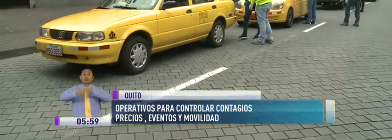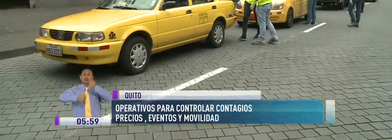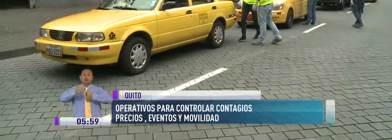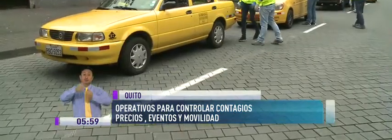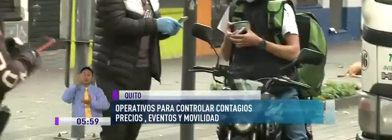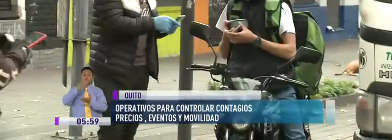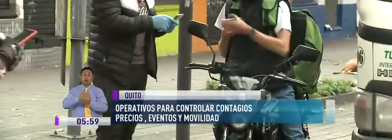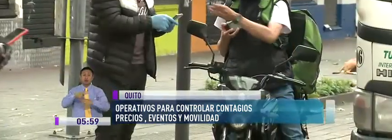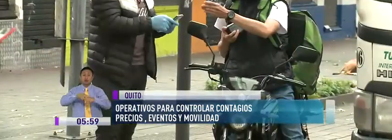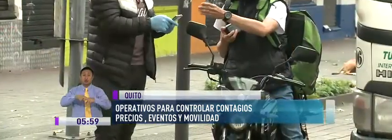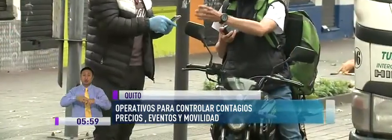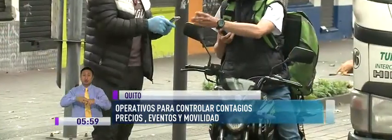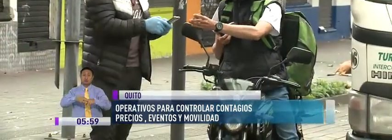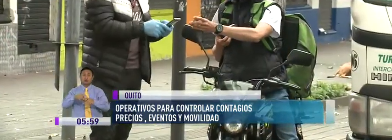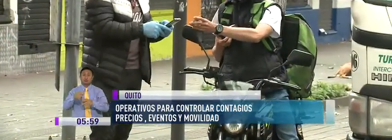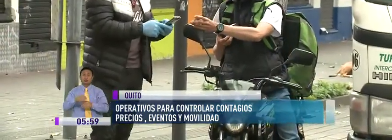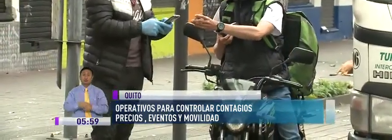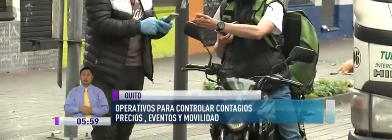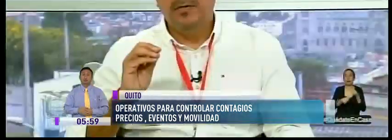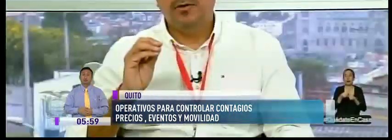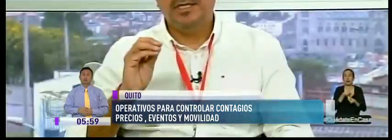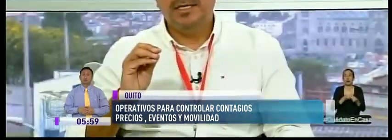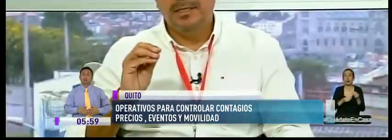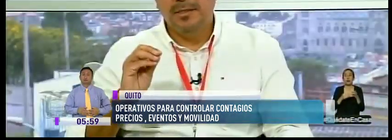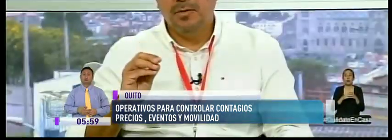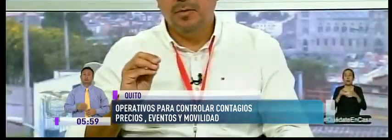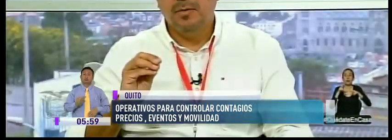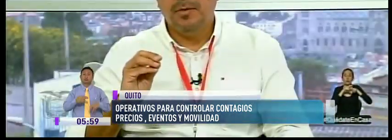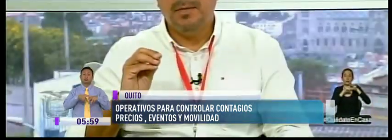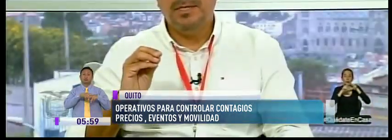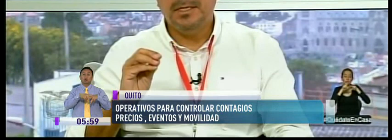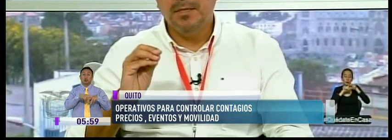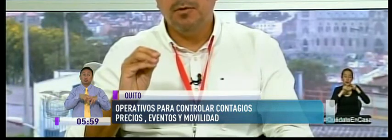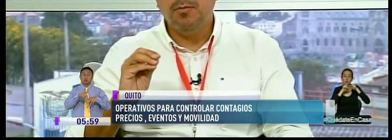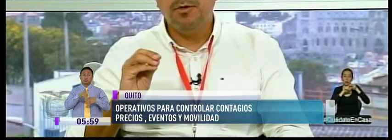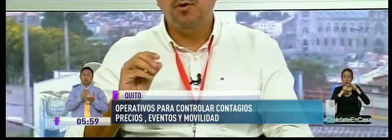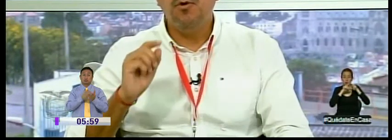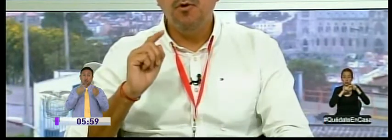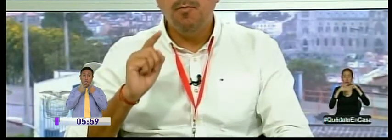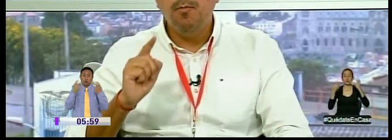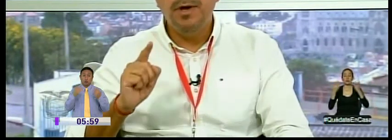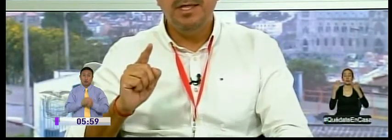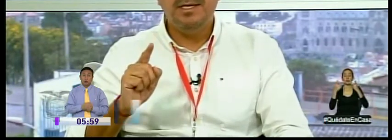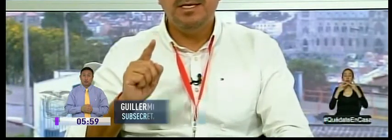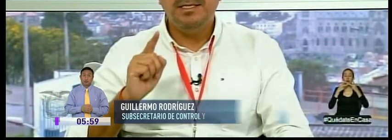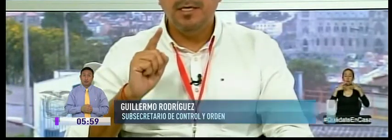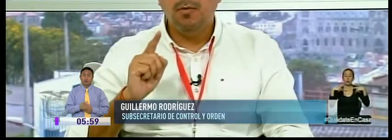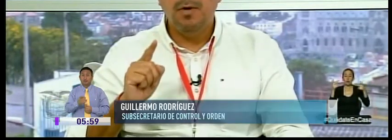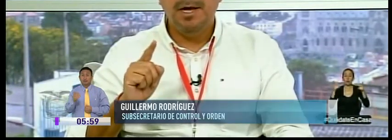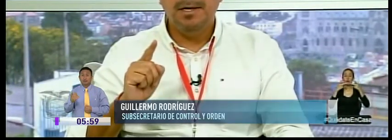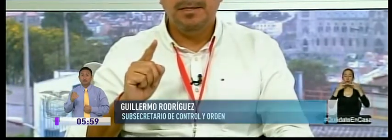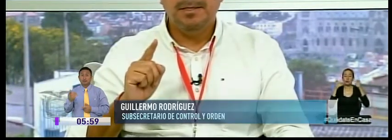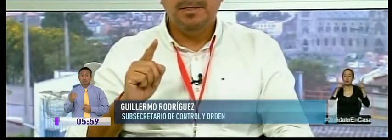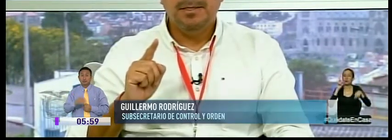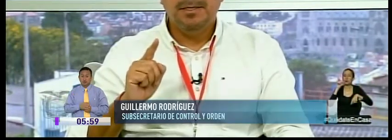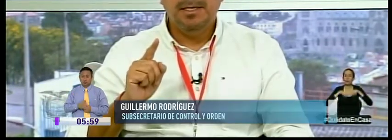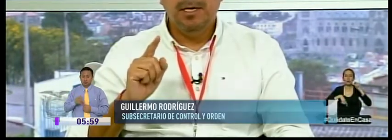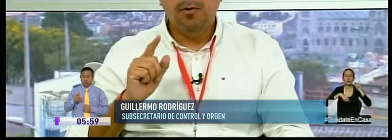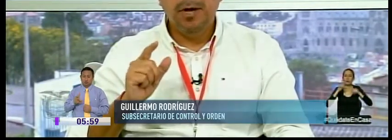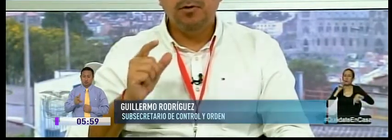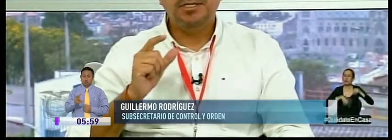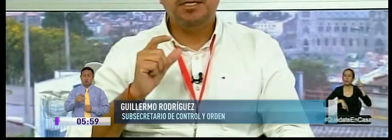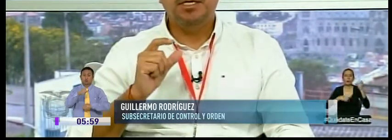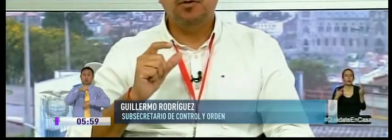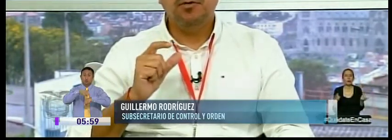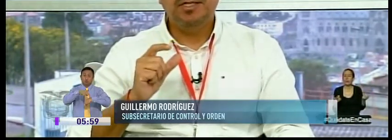de taxis y servicios a domicilio. Los taxis que prestan servicio público no pueden circular en